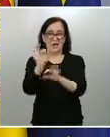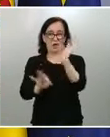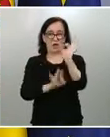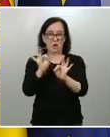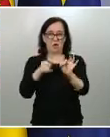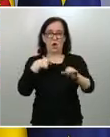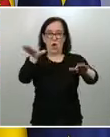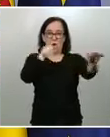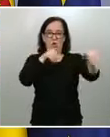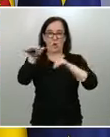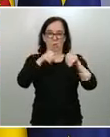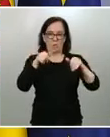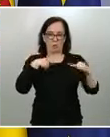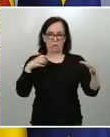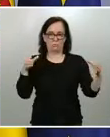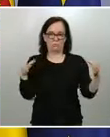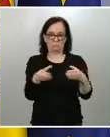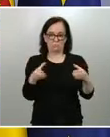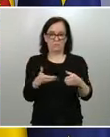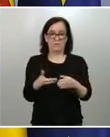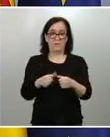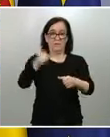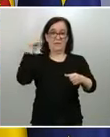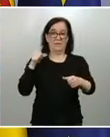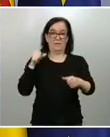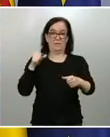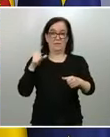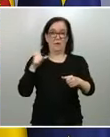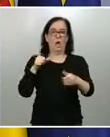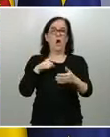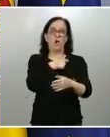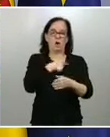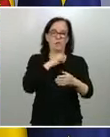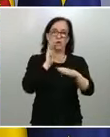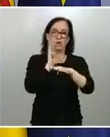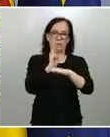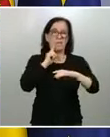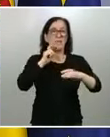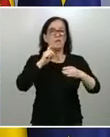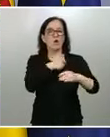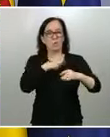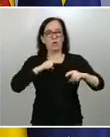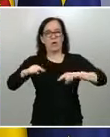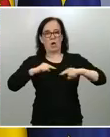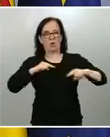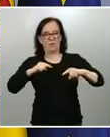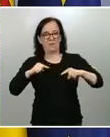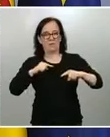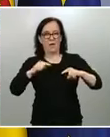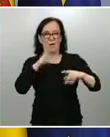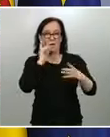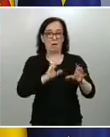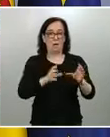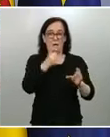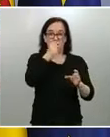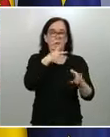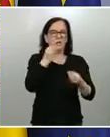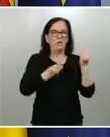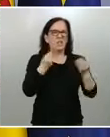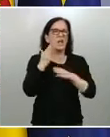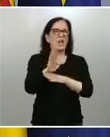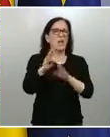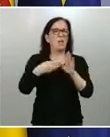la anterior una permanente en la comisión ejecutiva federal nadie se le ocurre plantear una medida como